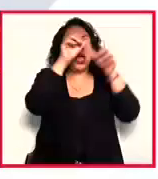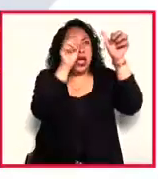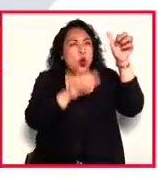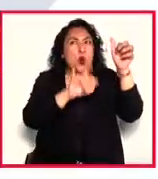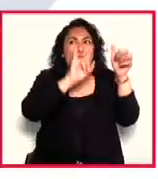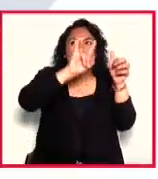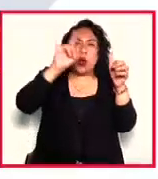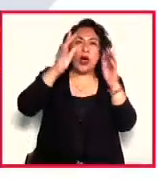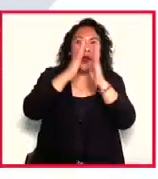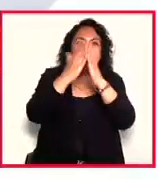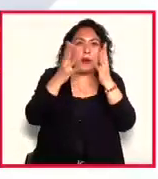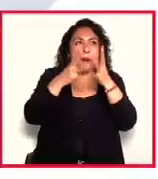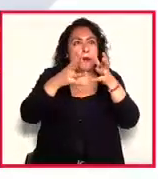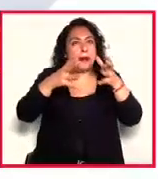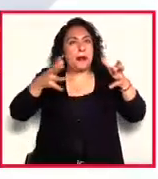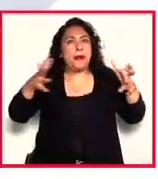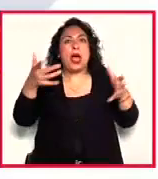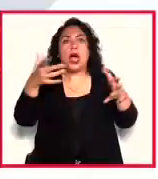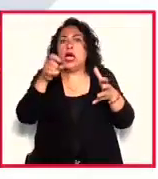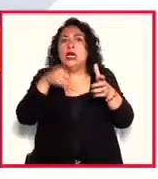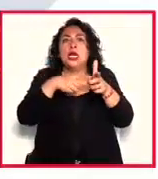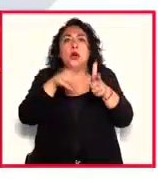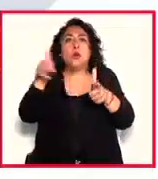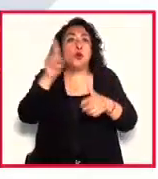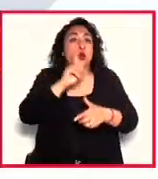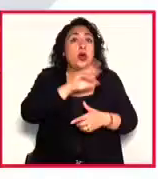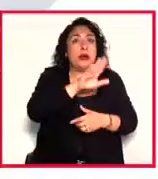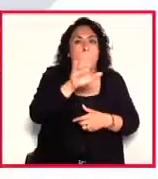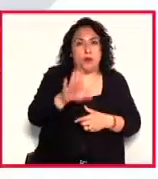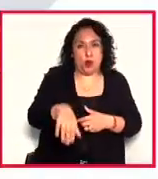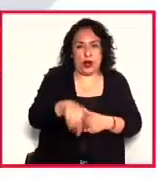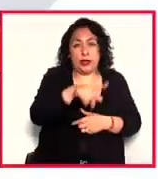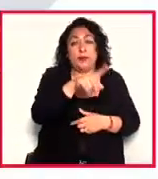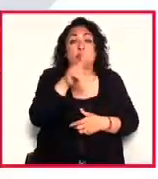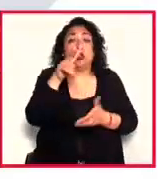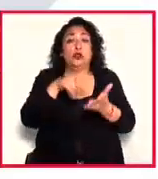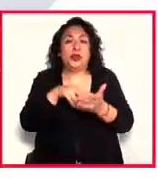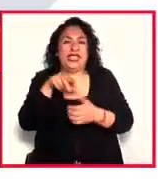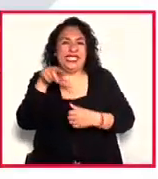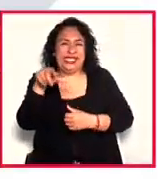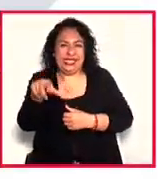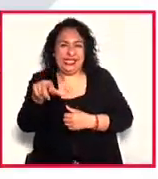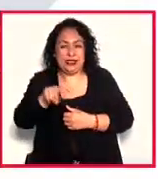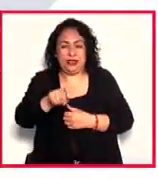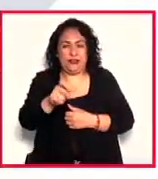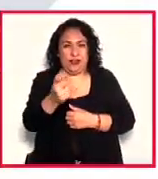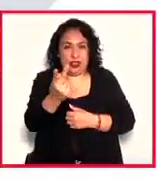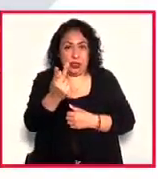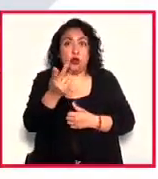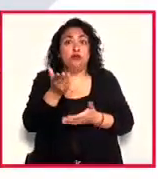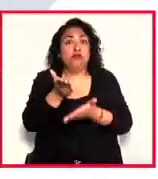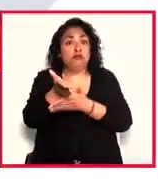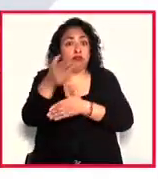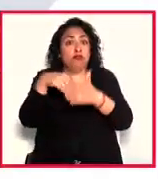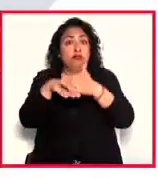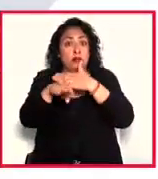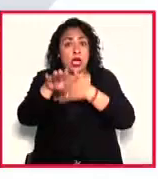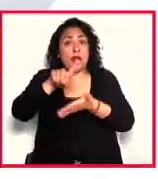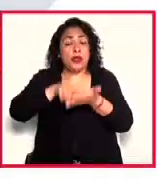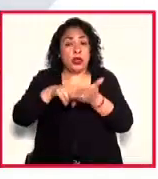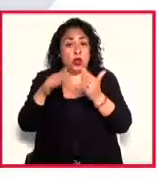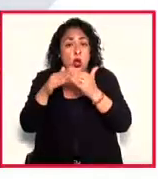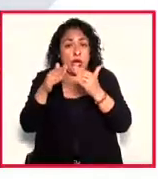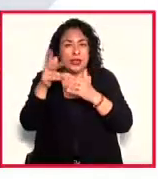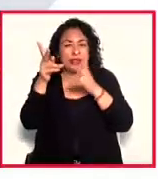terreno y así continuó hasta que la pintora falleció. En el 2017, Canal 22 tuvo acceso a la casa y en esa